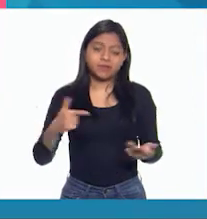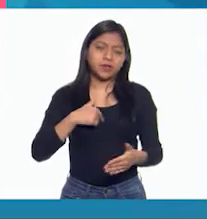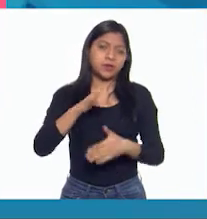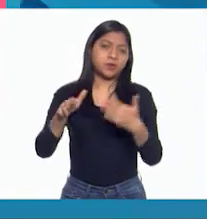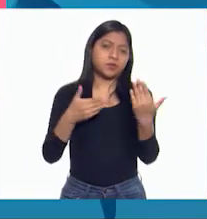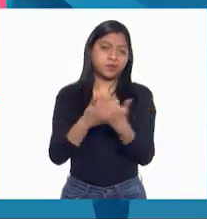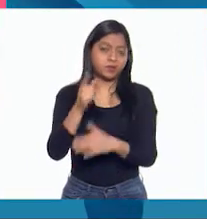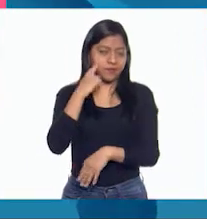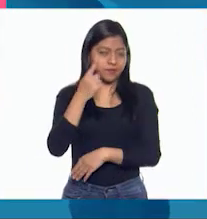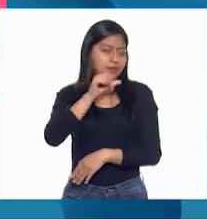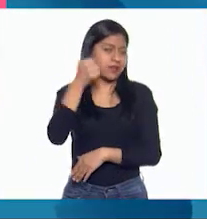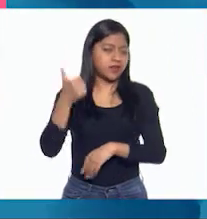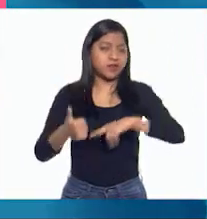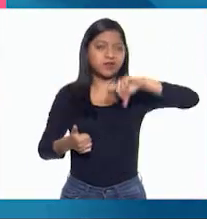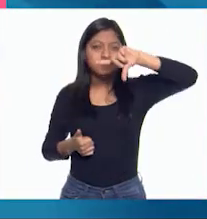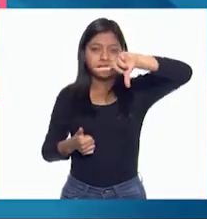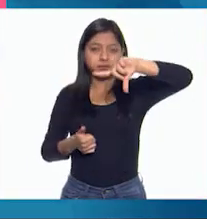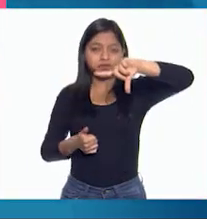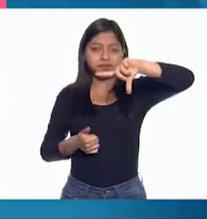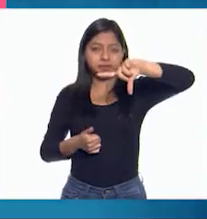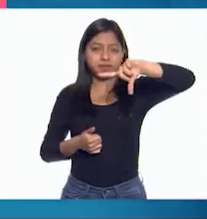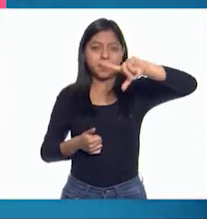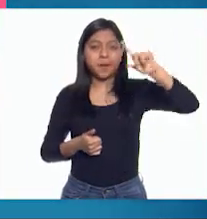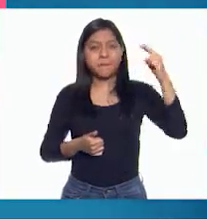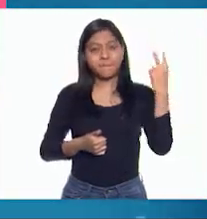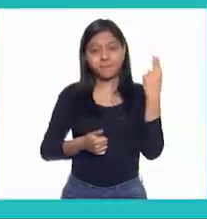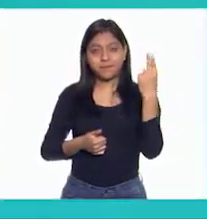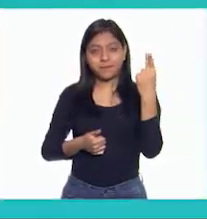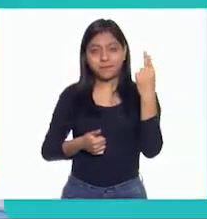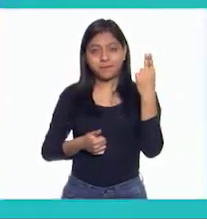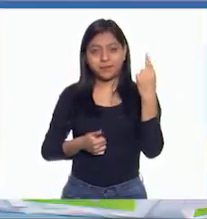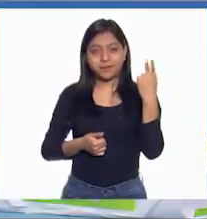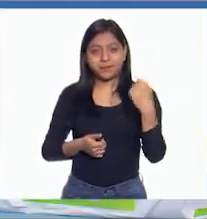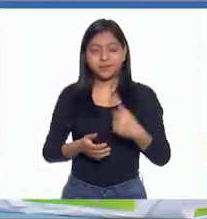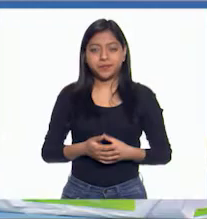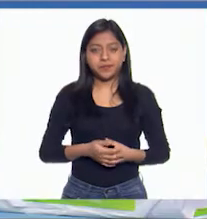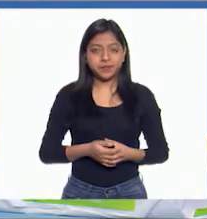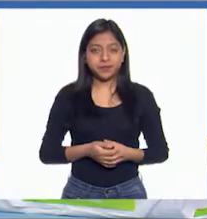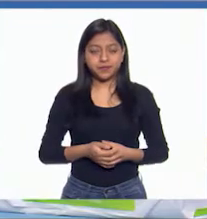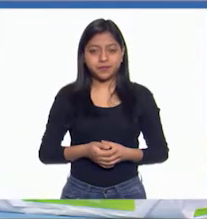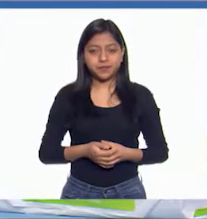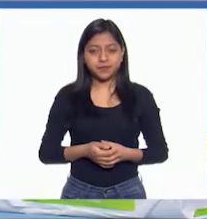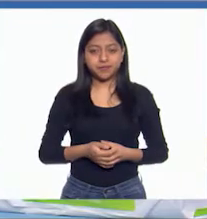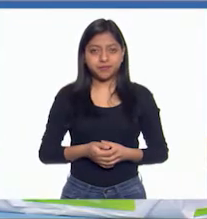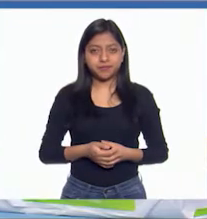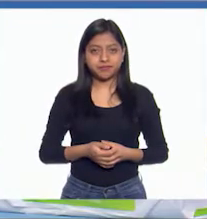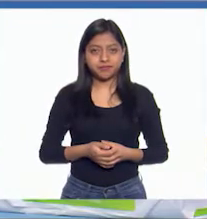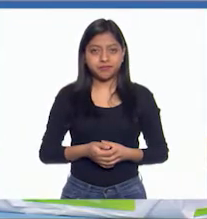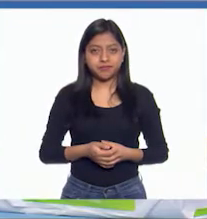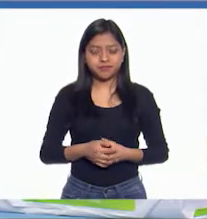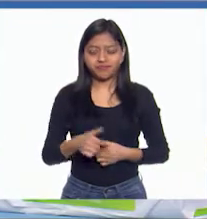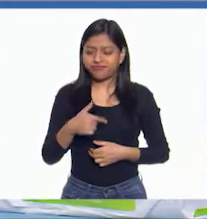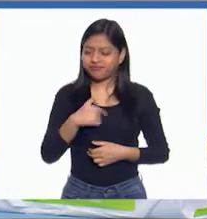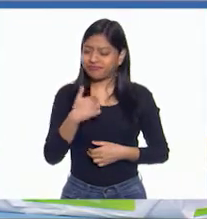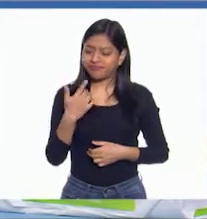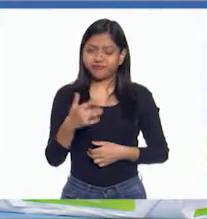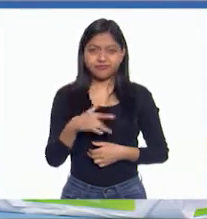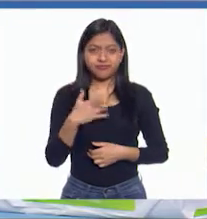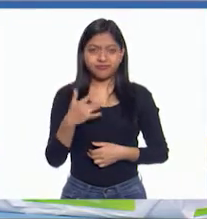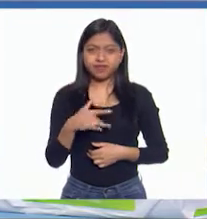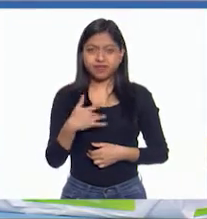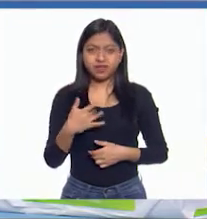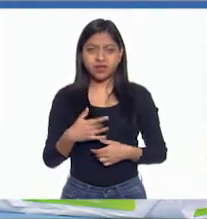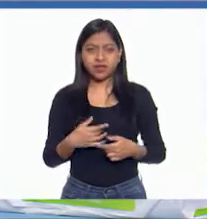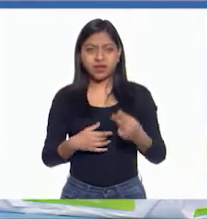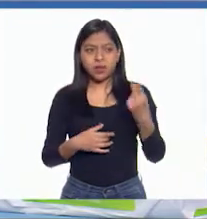que la siguiente división sea entre 25. Hay algo que no sé qué es entre el